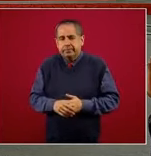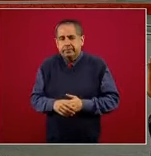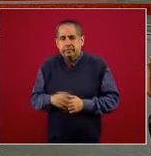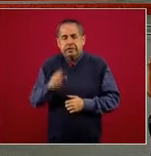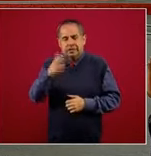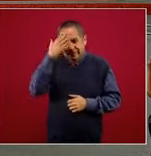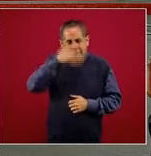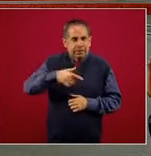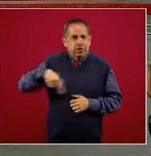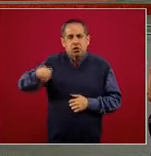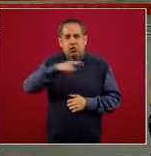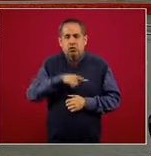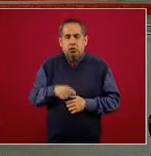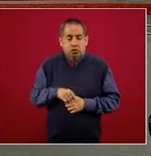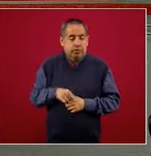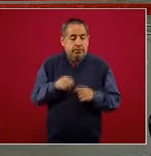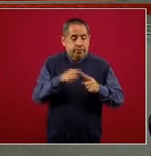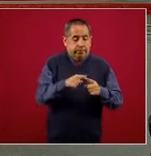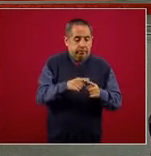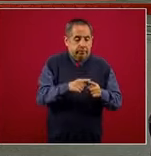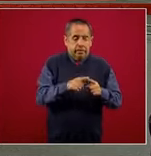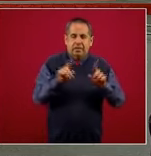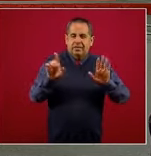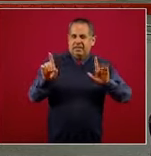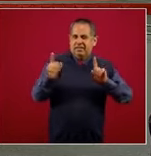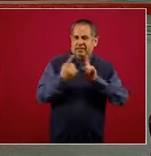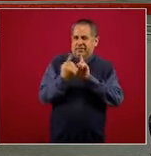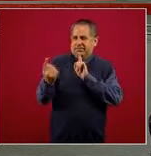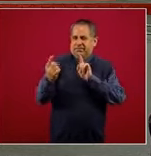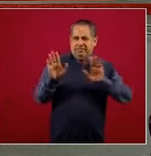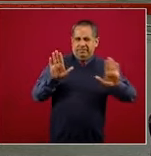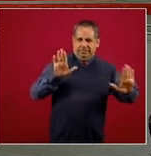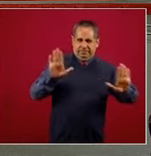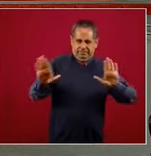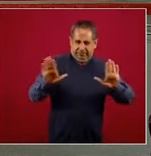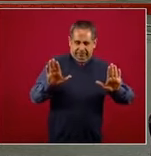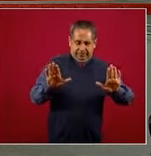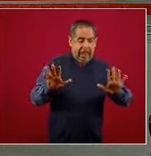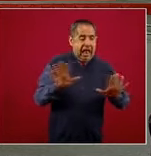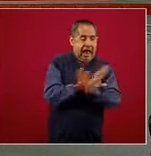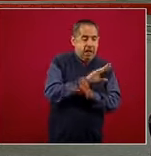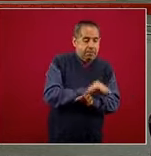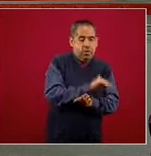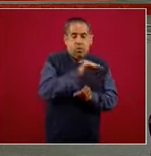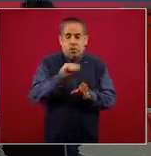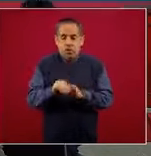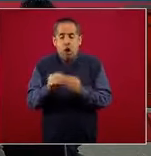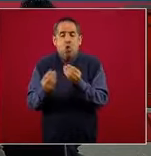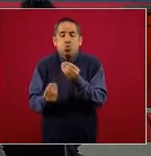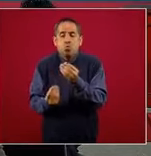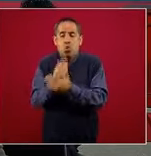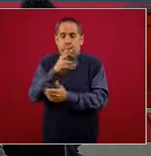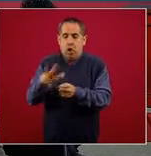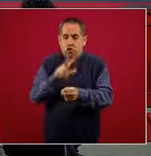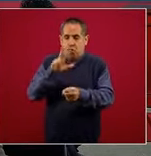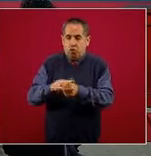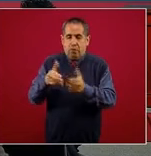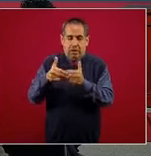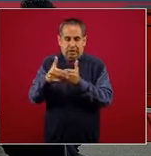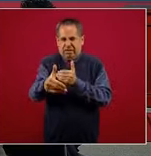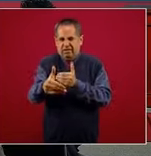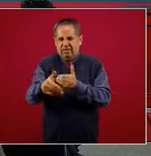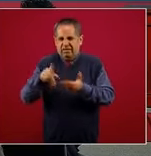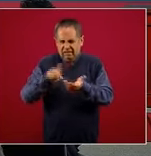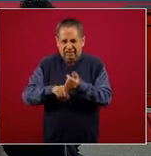transitamos de la Jornada Nacional de Sana Distancia a la nueva normalidad evaluada